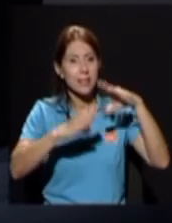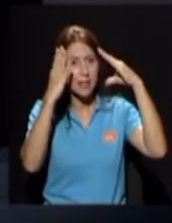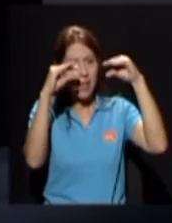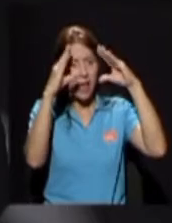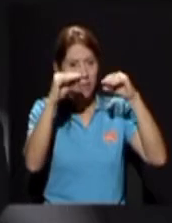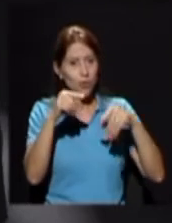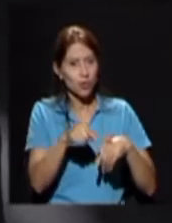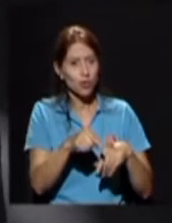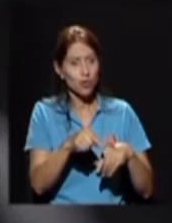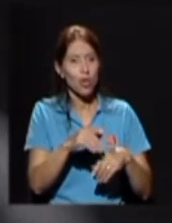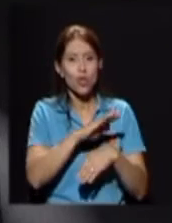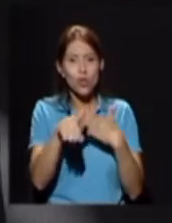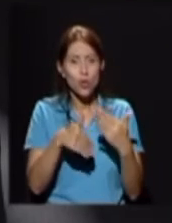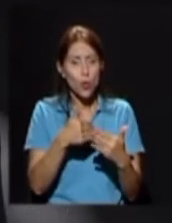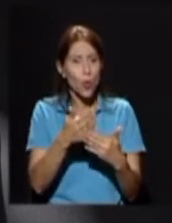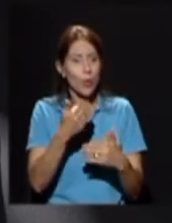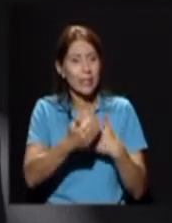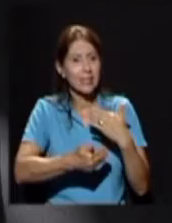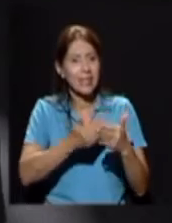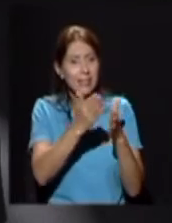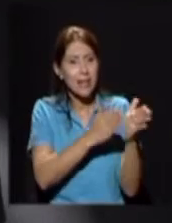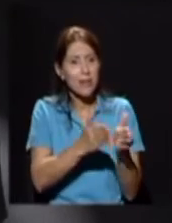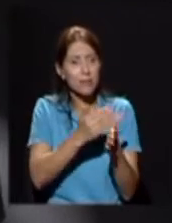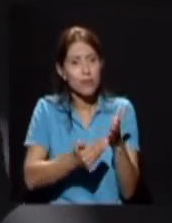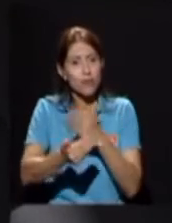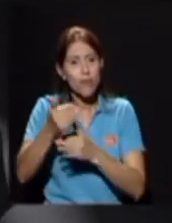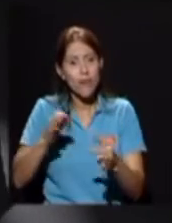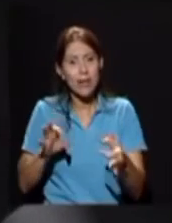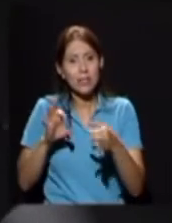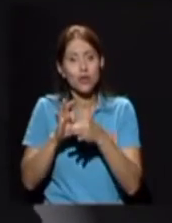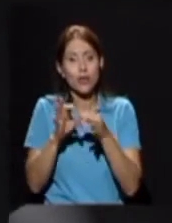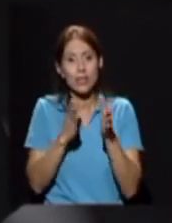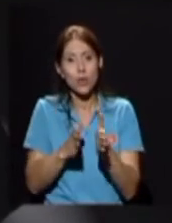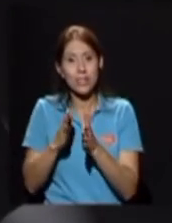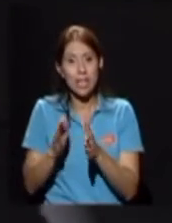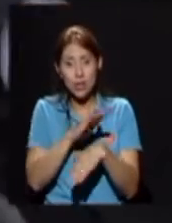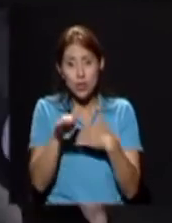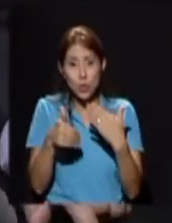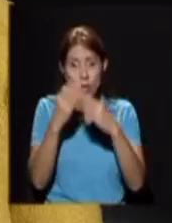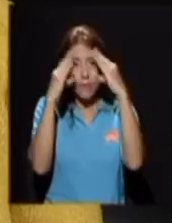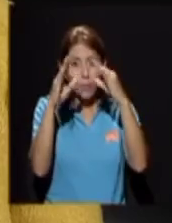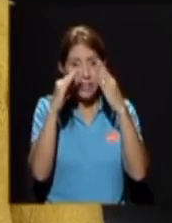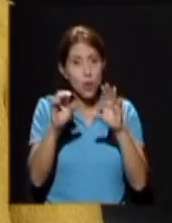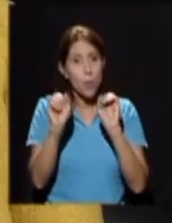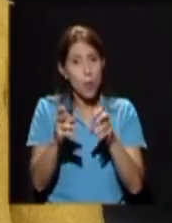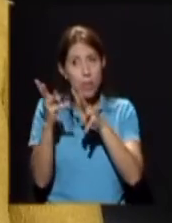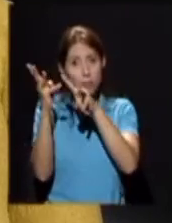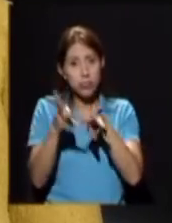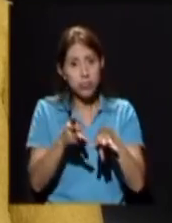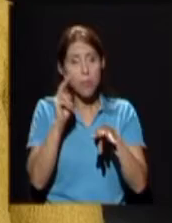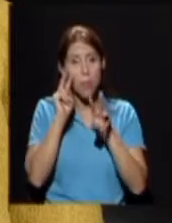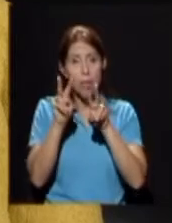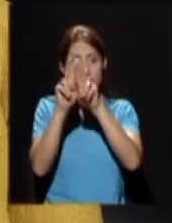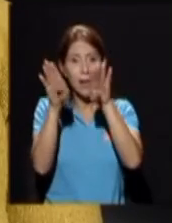esas regresiones logísticas que la profesora Román mencionó, eso también está disponible? Sí, tenemos las bases de